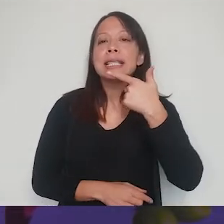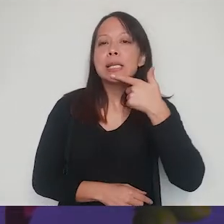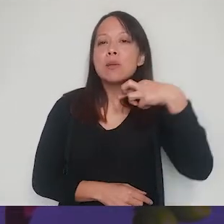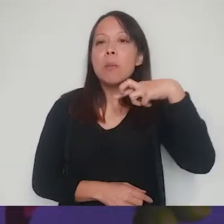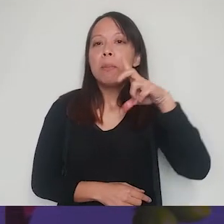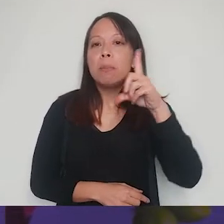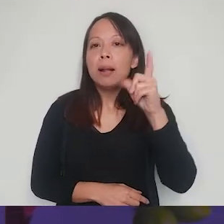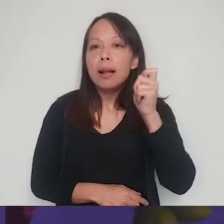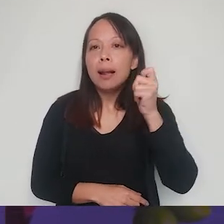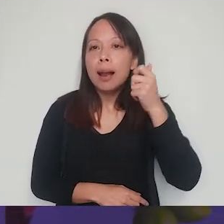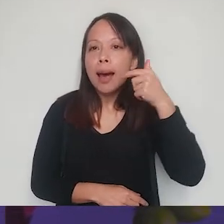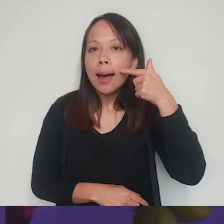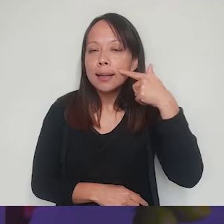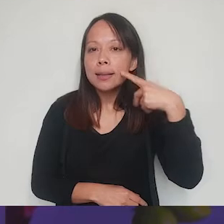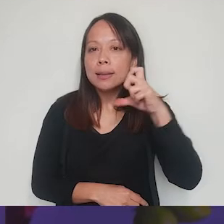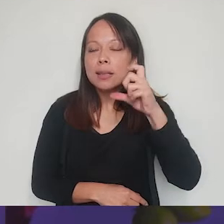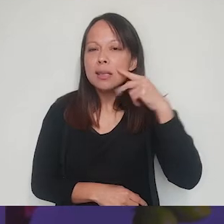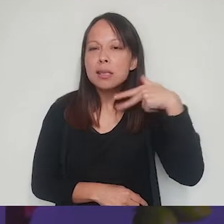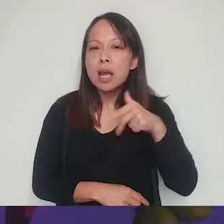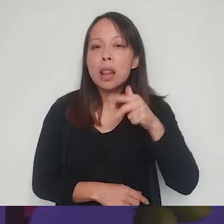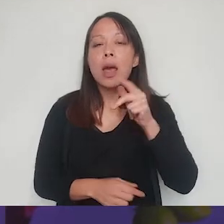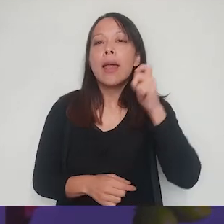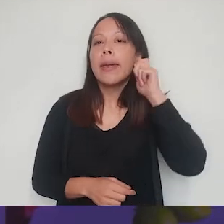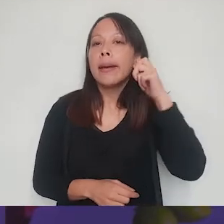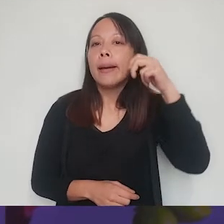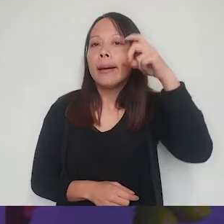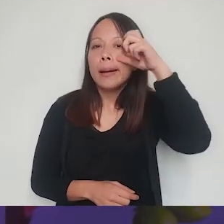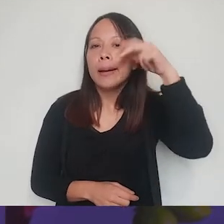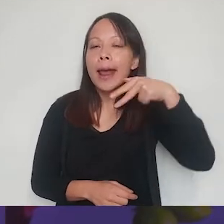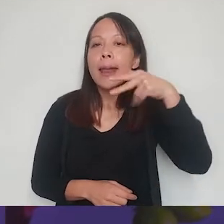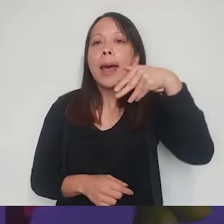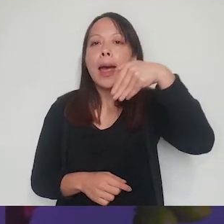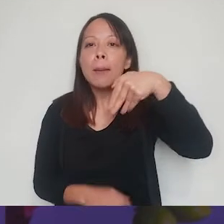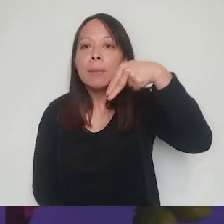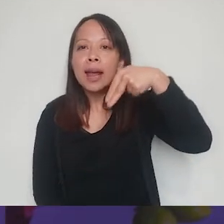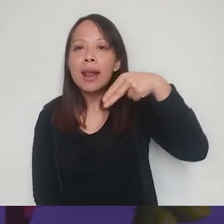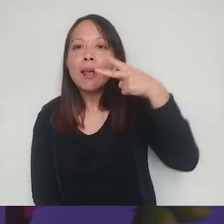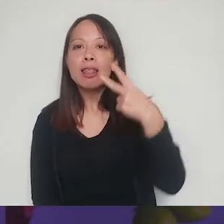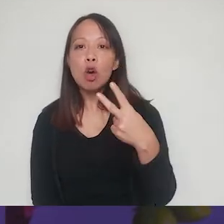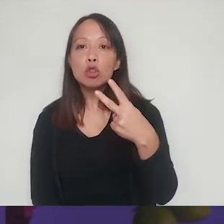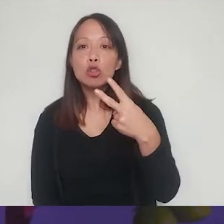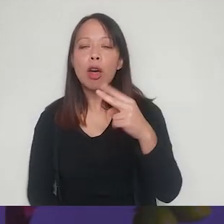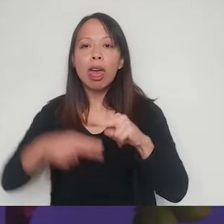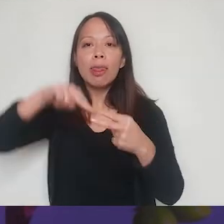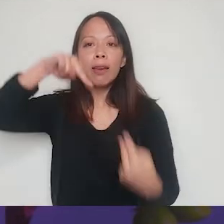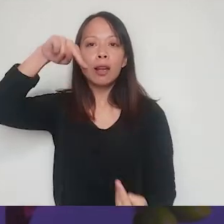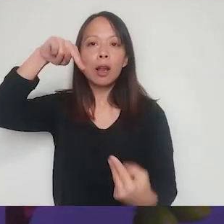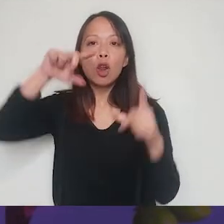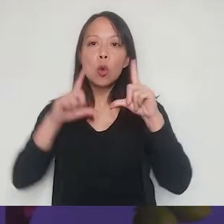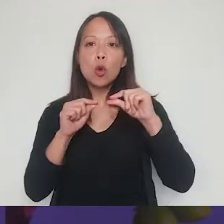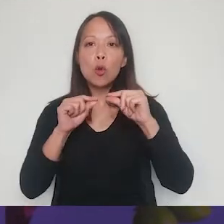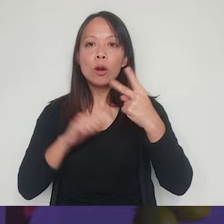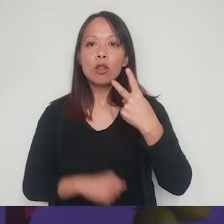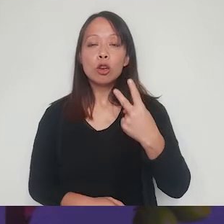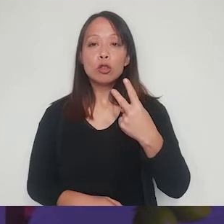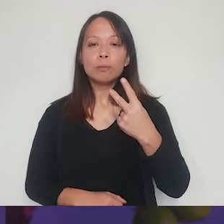gen backup, en el gen de respaldo, que es el gen SMN2. Bueno, no hay tiempo para mostrar la película, pero